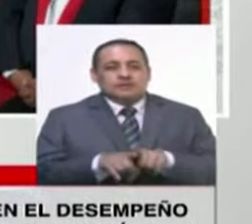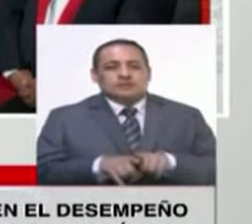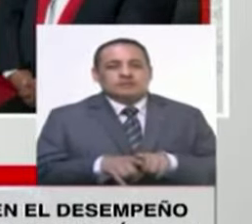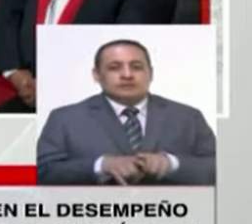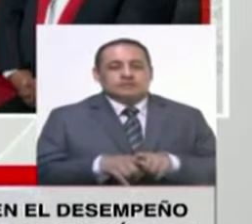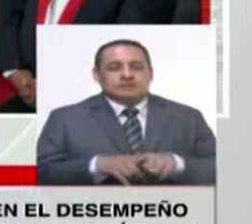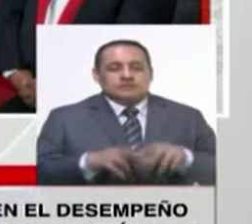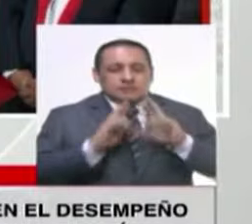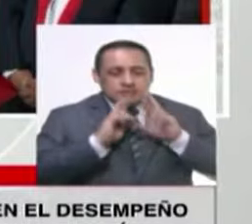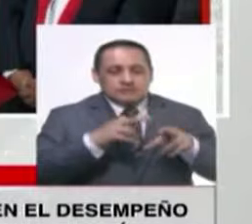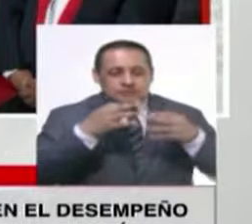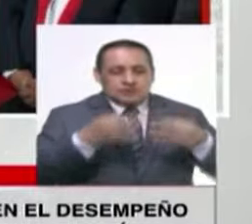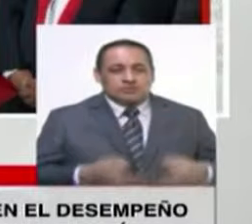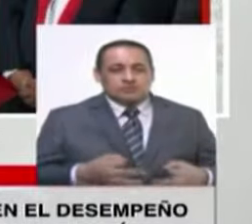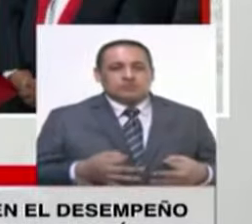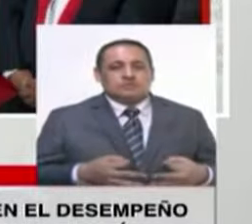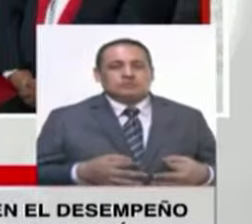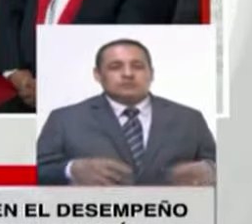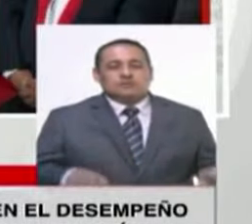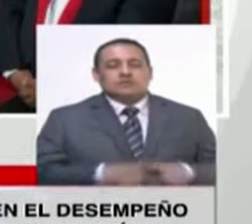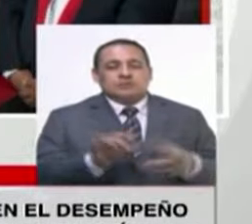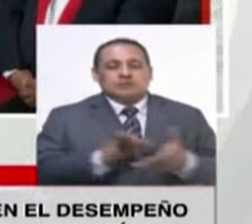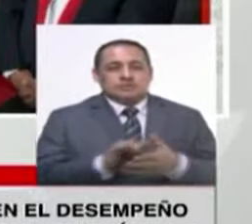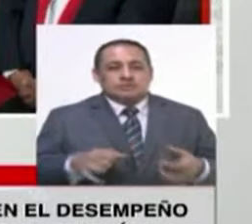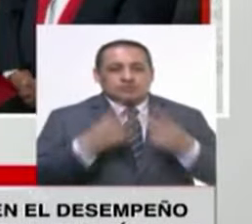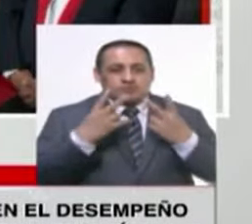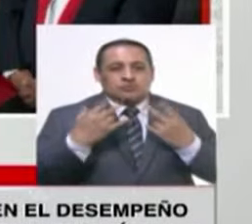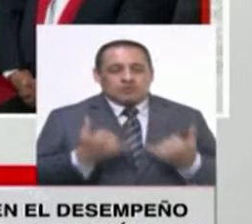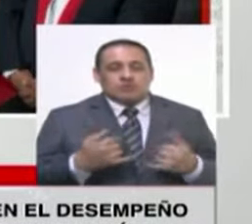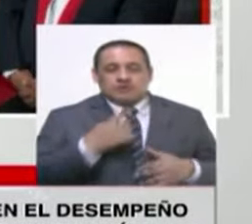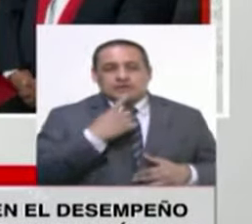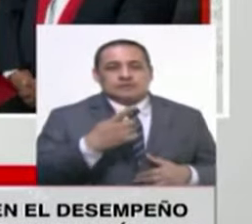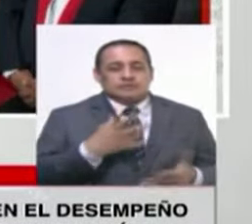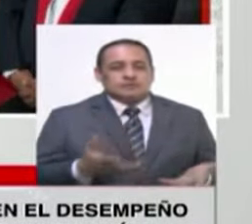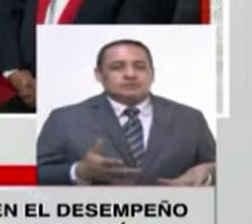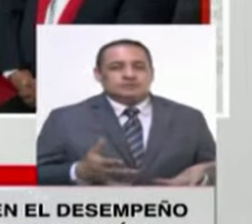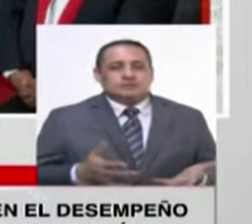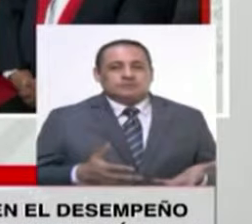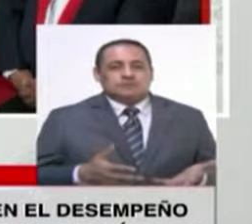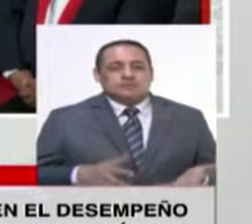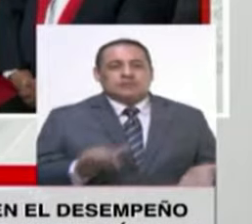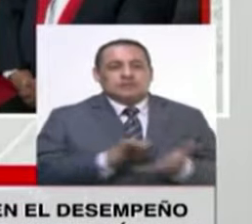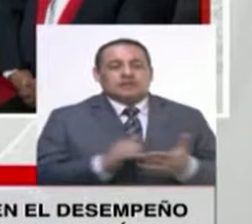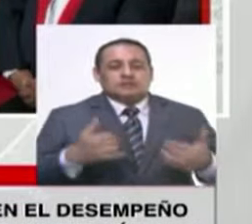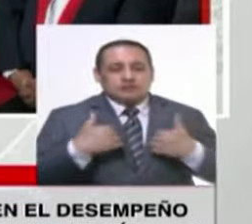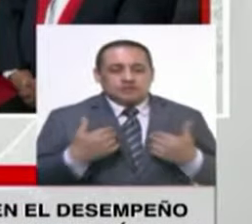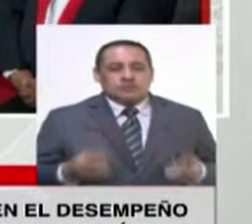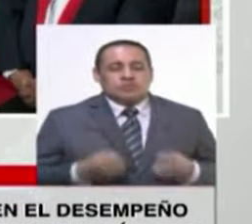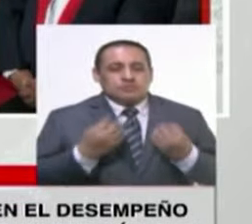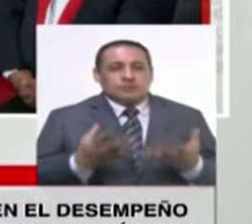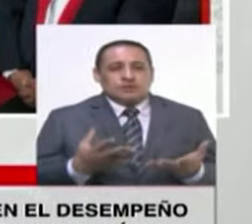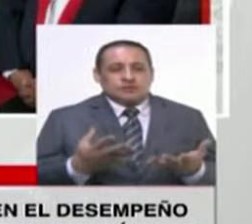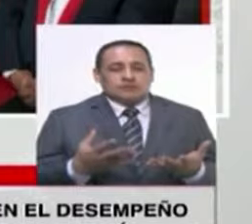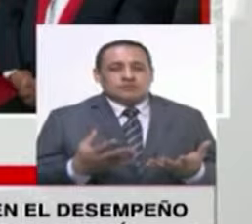sea sincero, y lo que estamos viendo ahora es justamente que ha tenido a bien